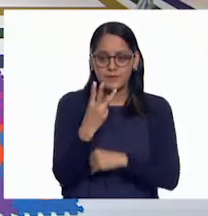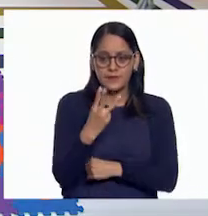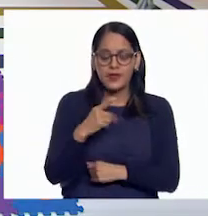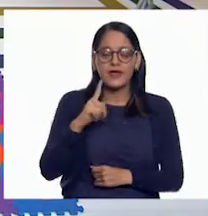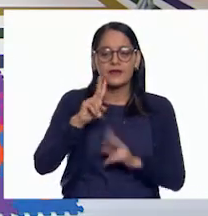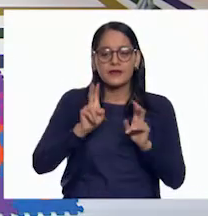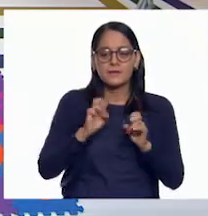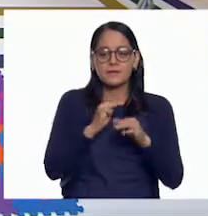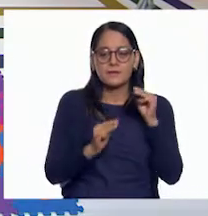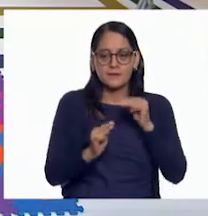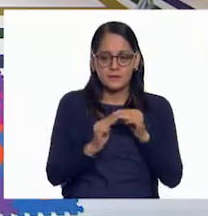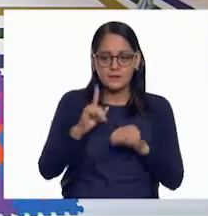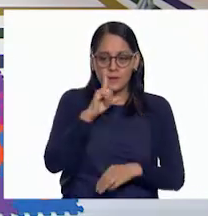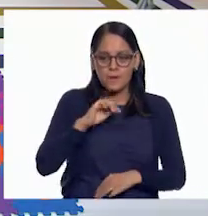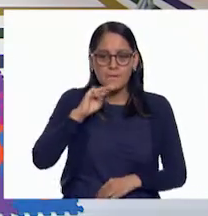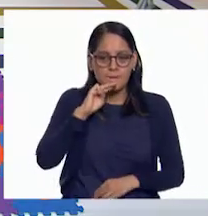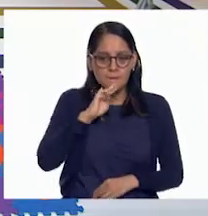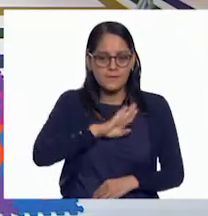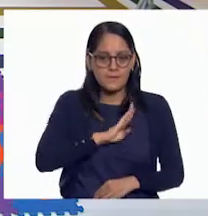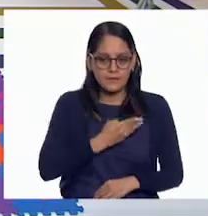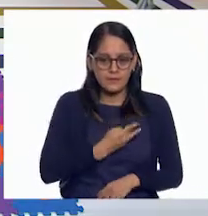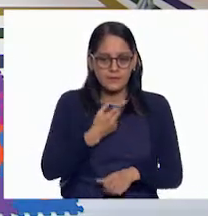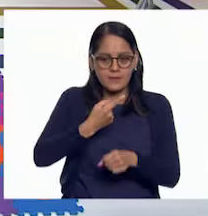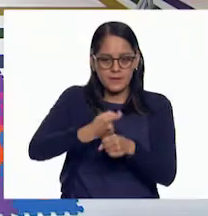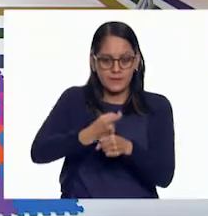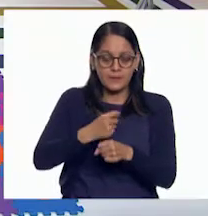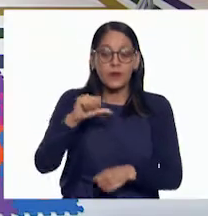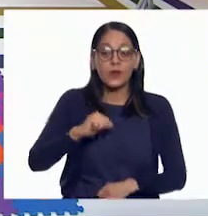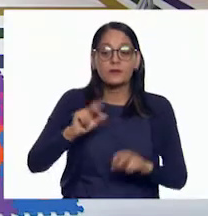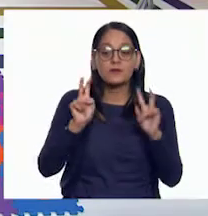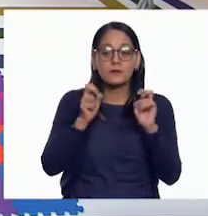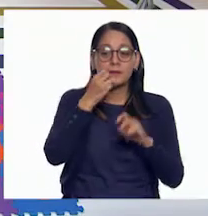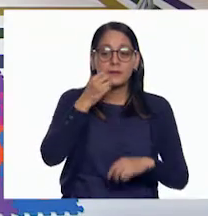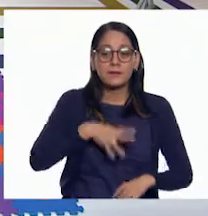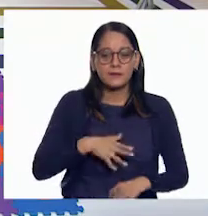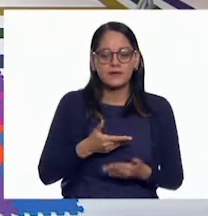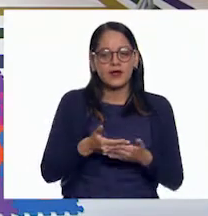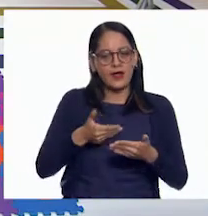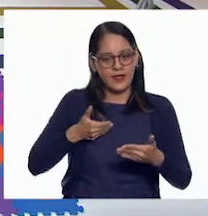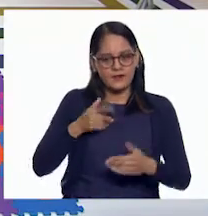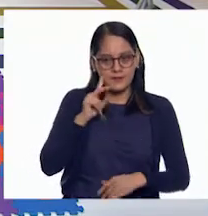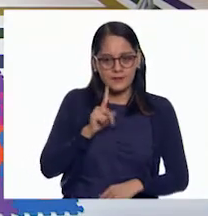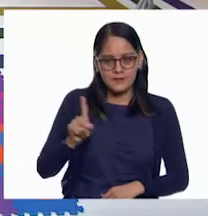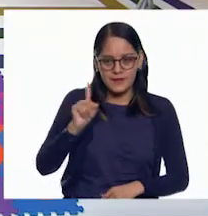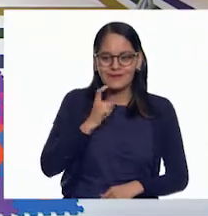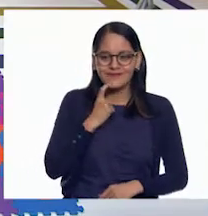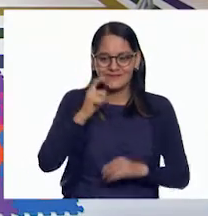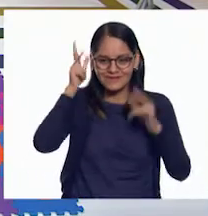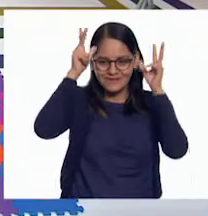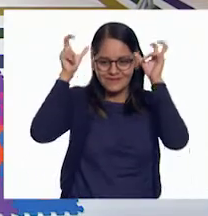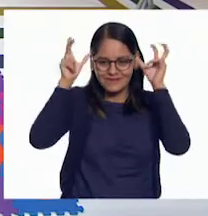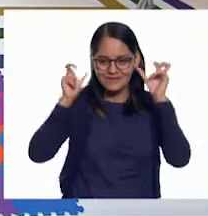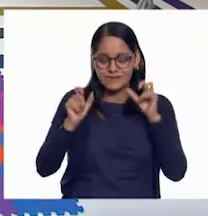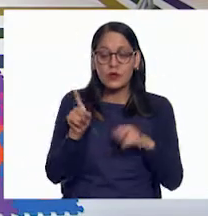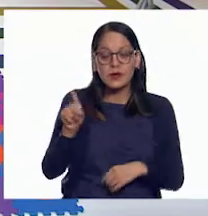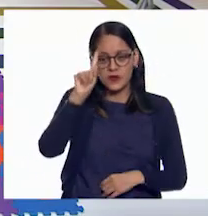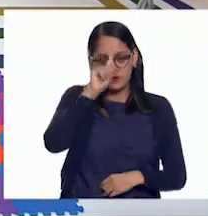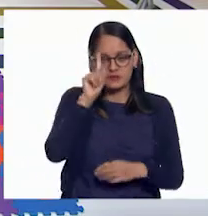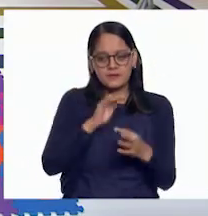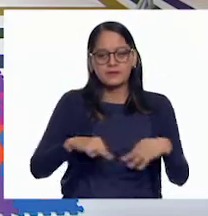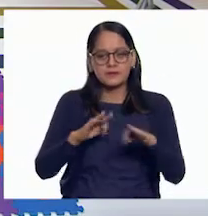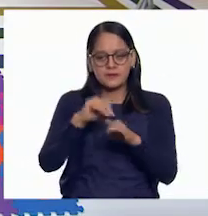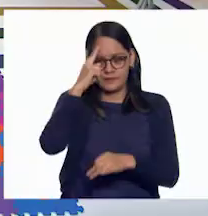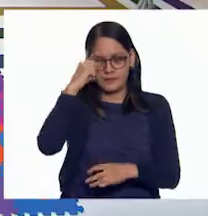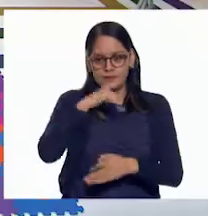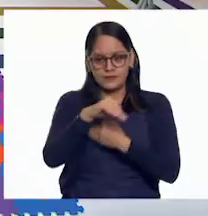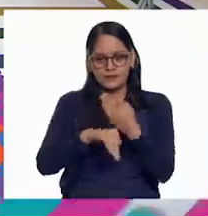de primero. El día de hoy tenemos un tema padrísimo, pero antes de comenzar vamos con Ajo Listo, que nos tiene una recomendación muy importante para todos